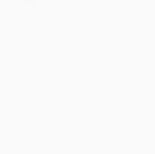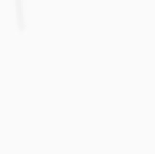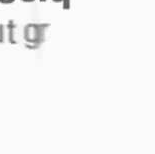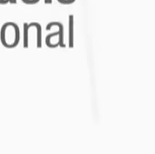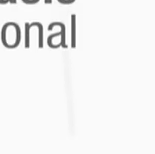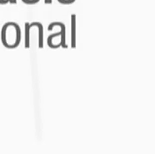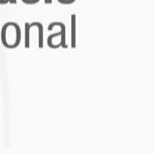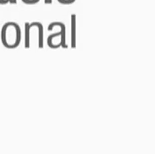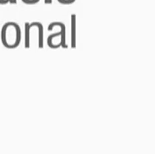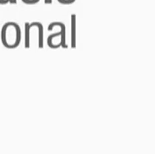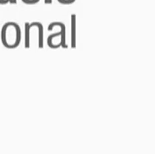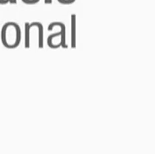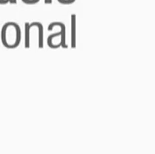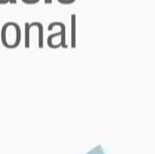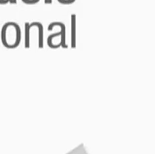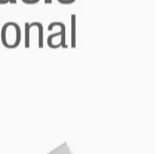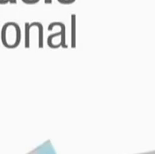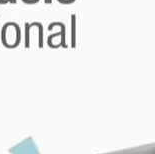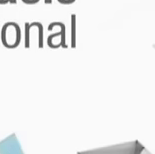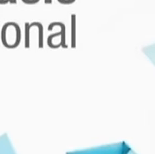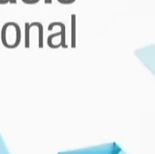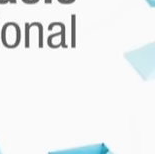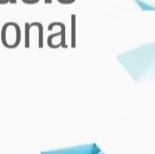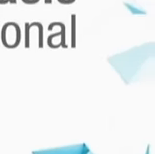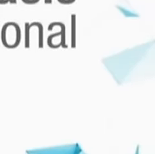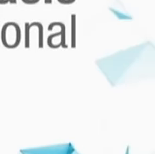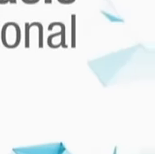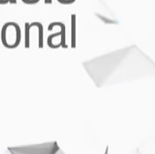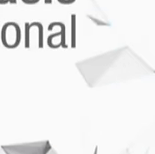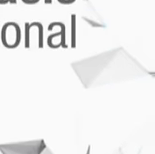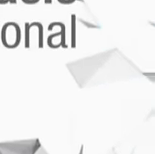Fin de espacio promocional.